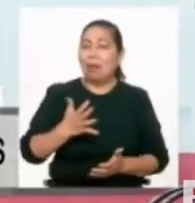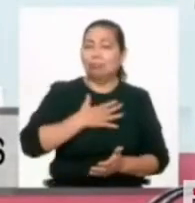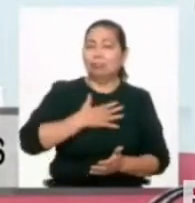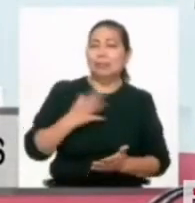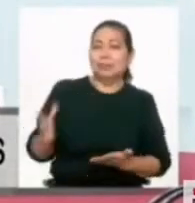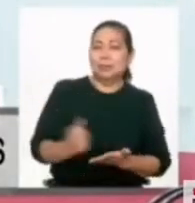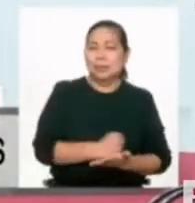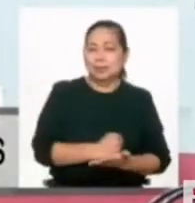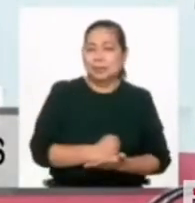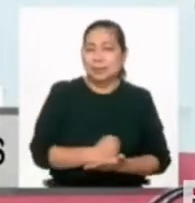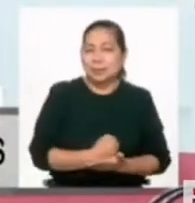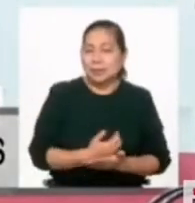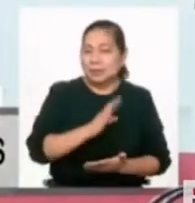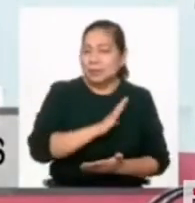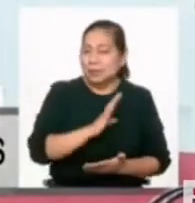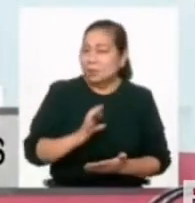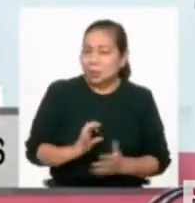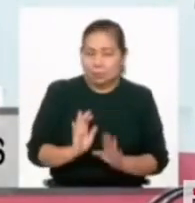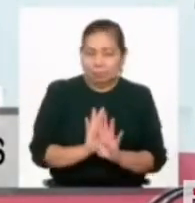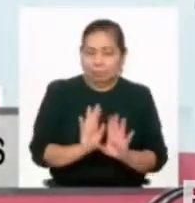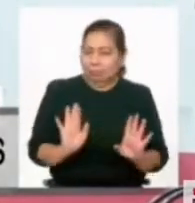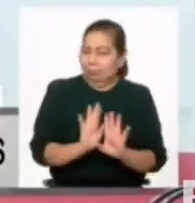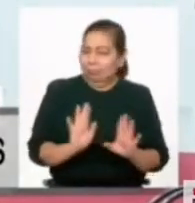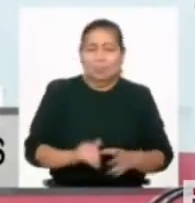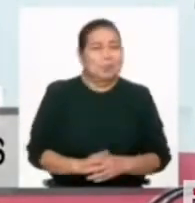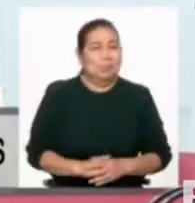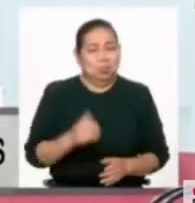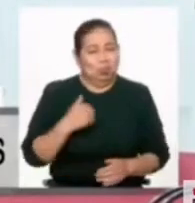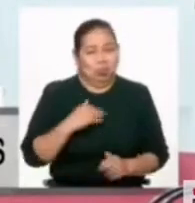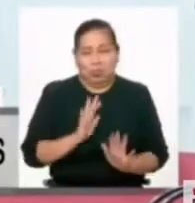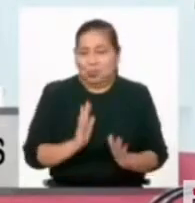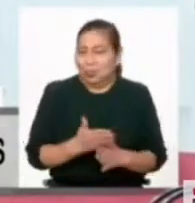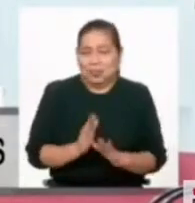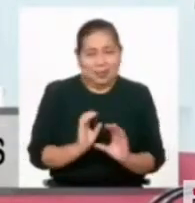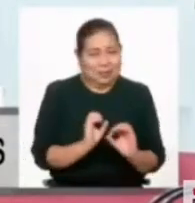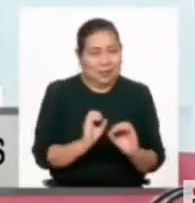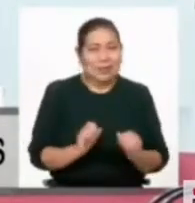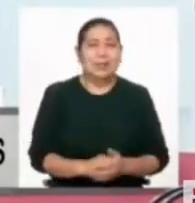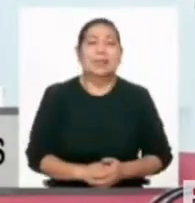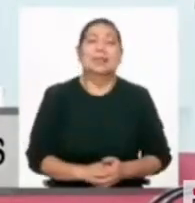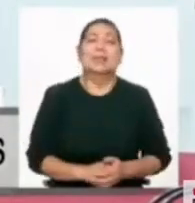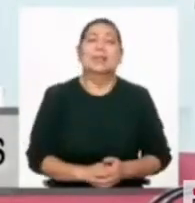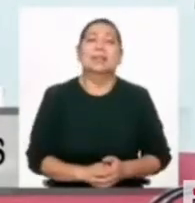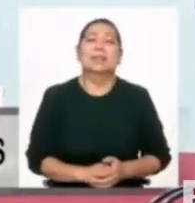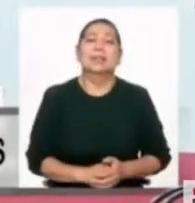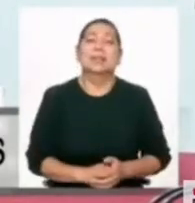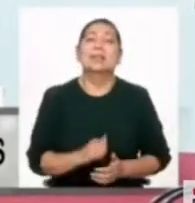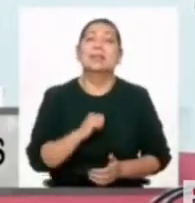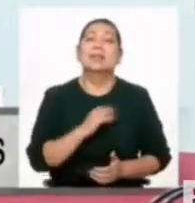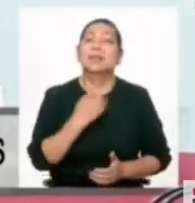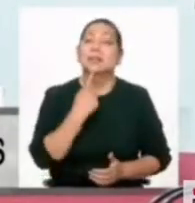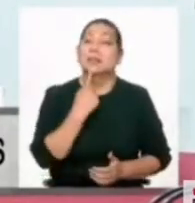apropiarse, no, de bienes del Estado, no, en lo absoluto, no, yo no he participado, no, en eso.